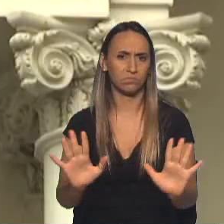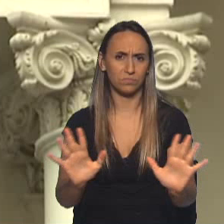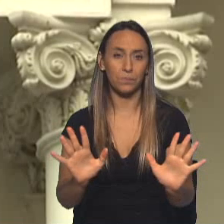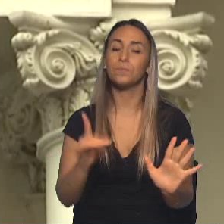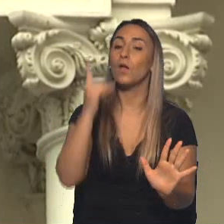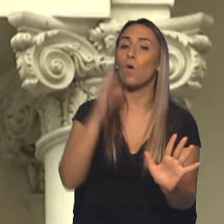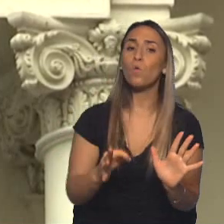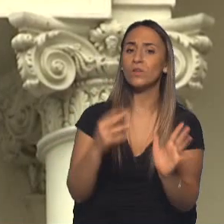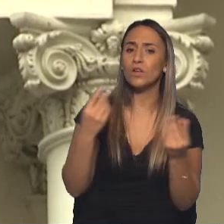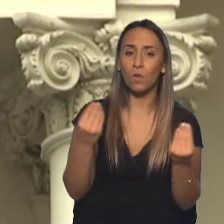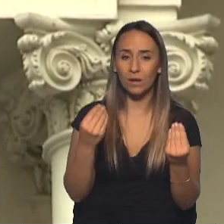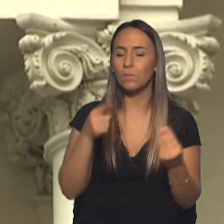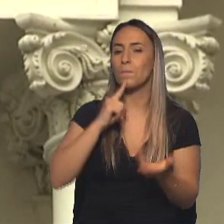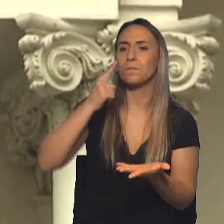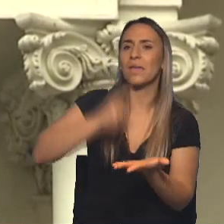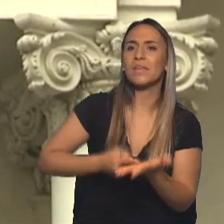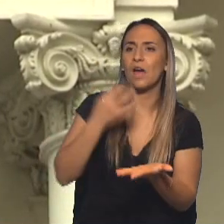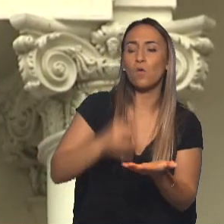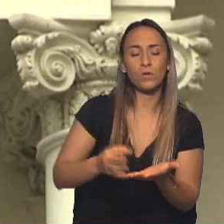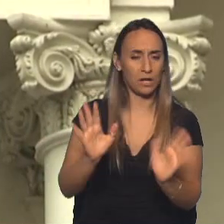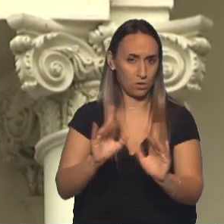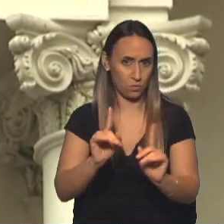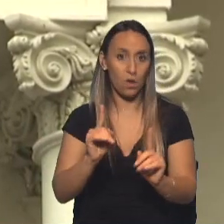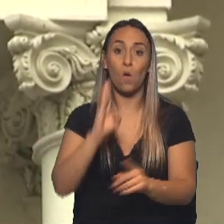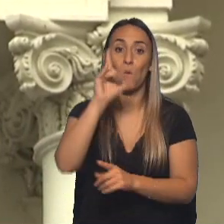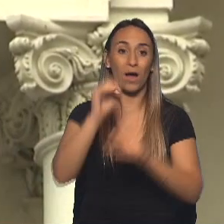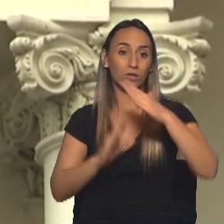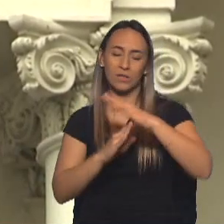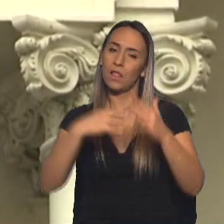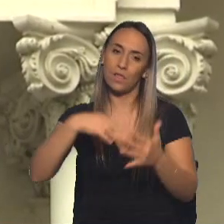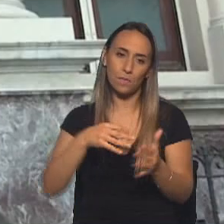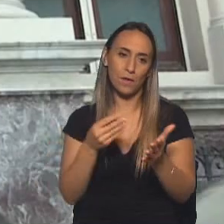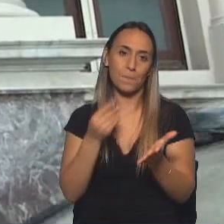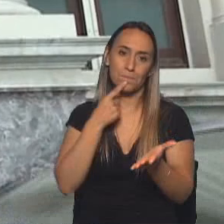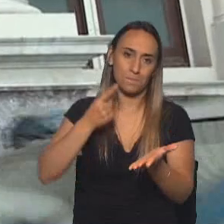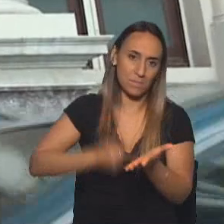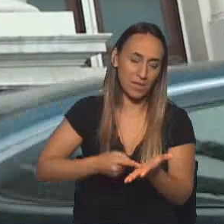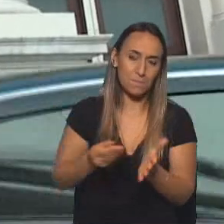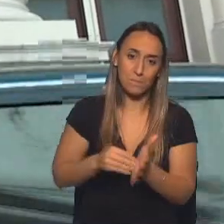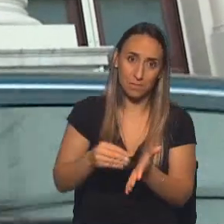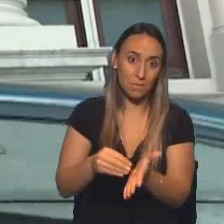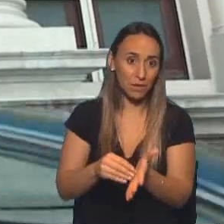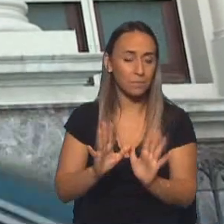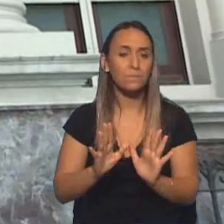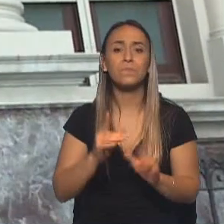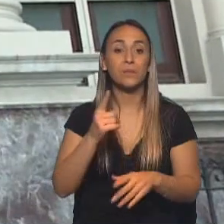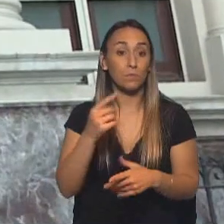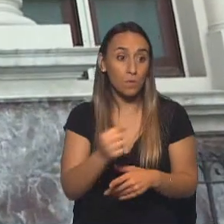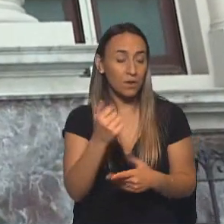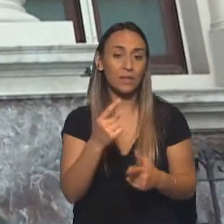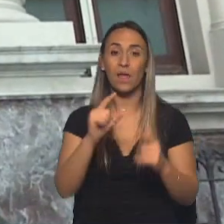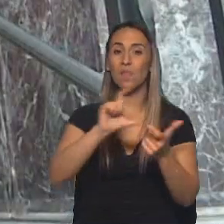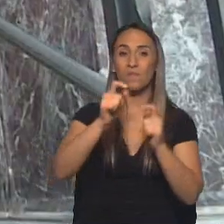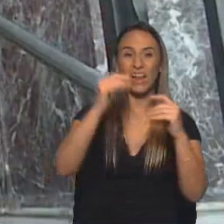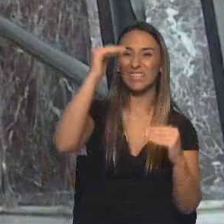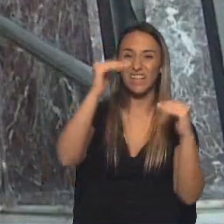única medida en términos financieros que el Banco Central tiene que llevar adelante. Remarcan la importancia de bajar la brecha